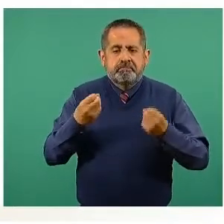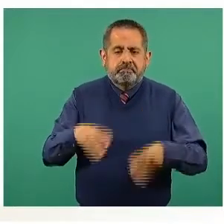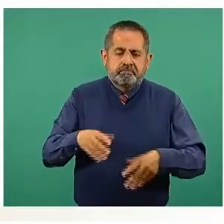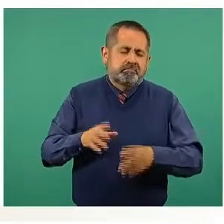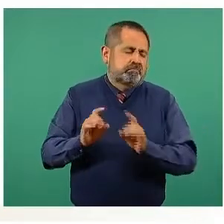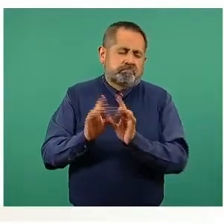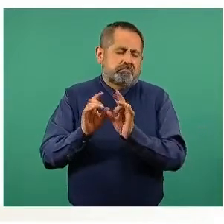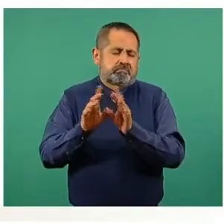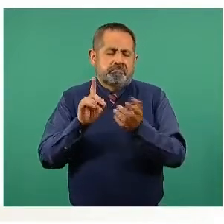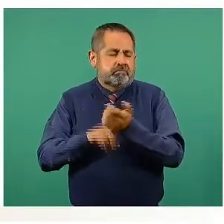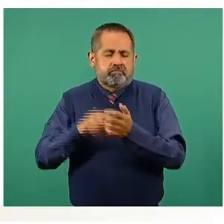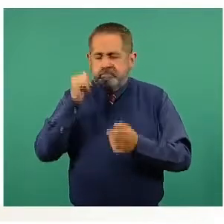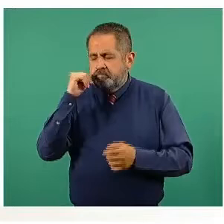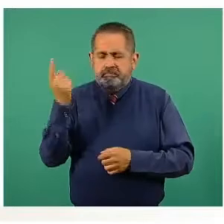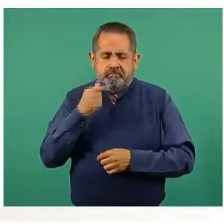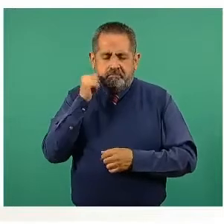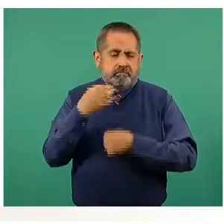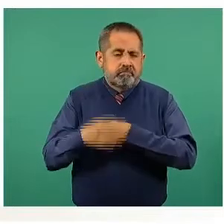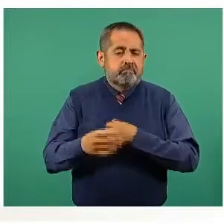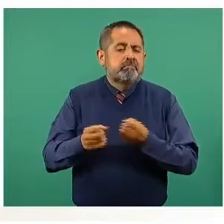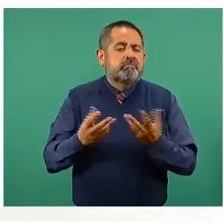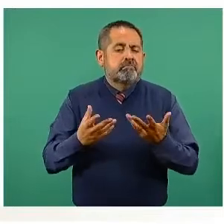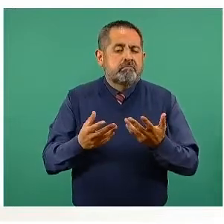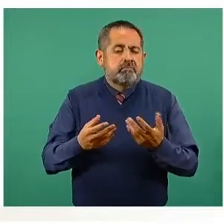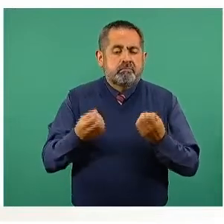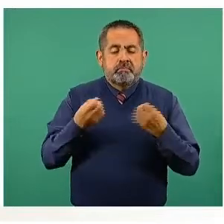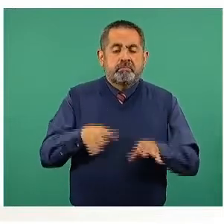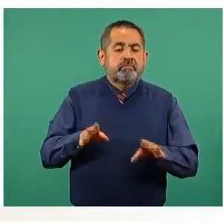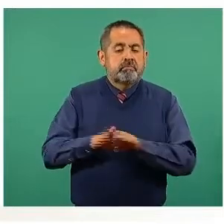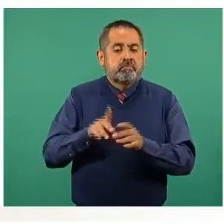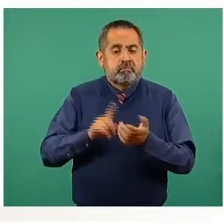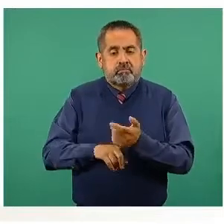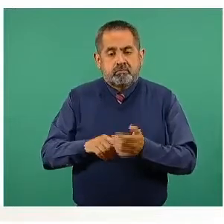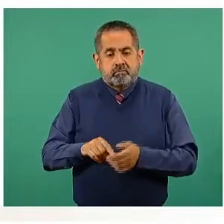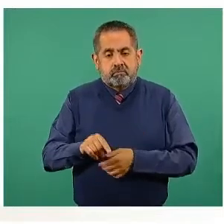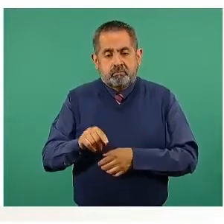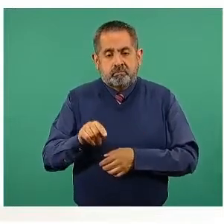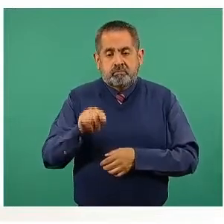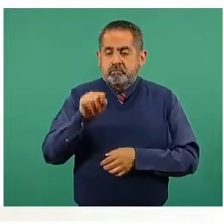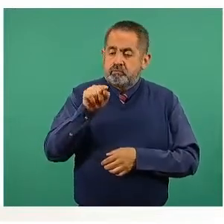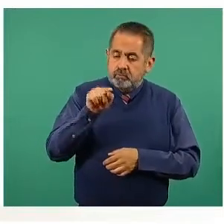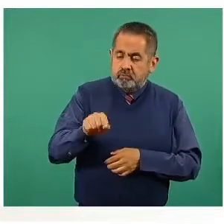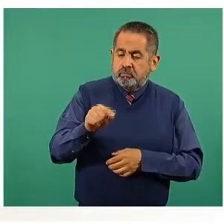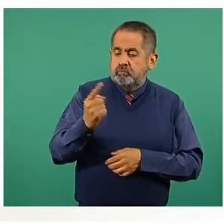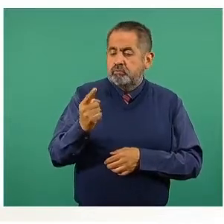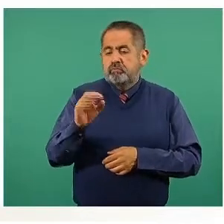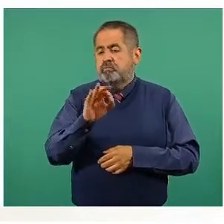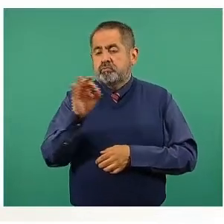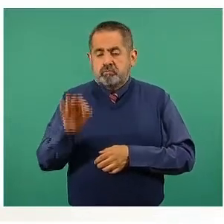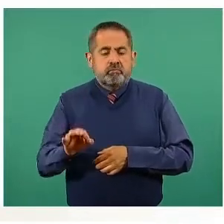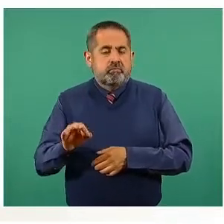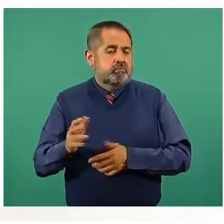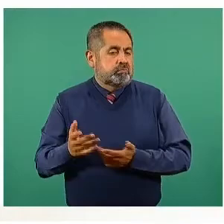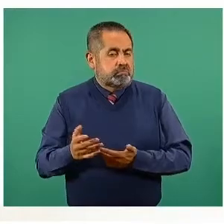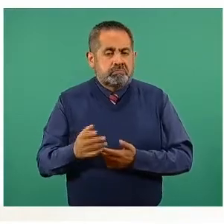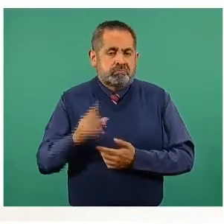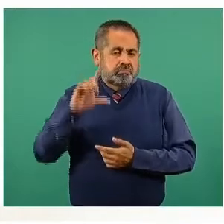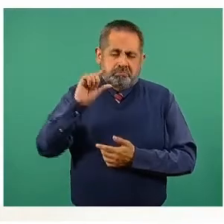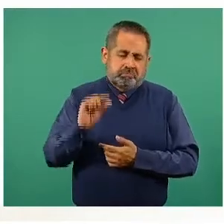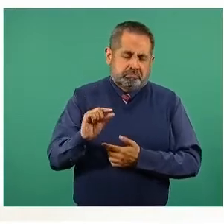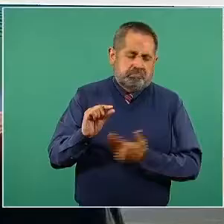ocurre en cualquier programa de vacunación, pero destacar el número 0.1%, que es una